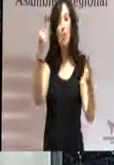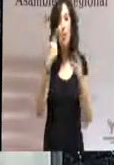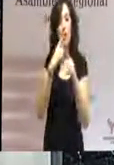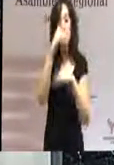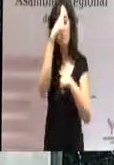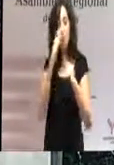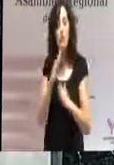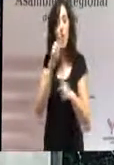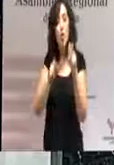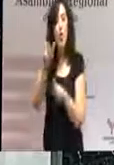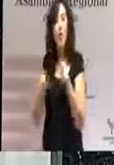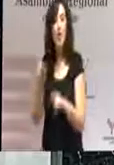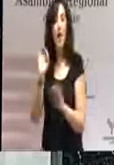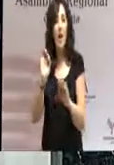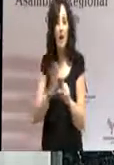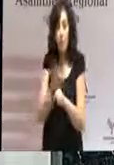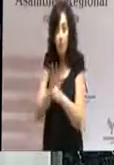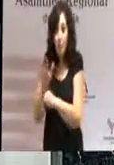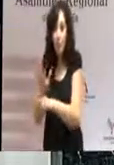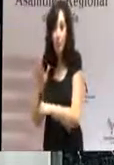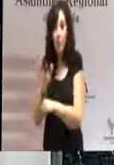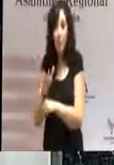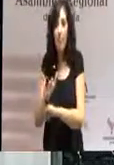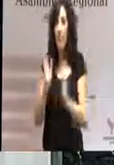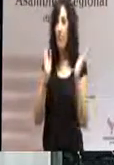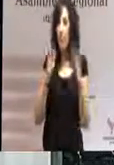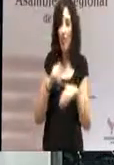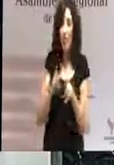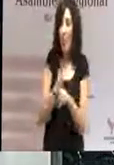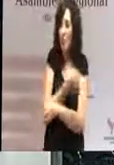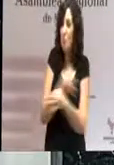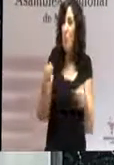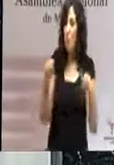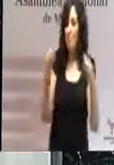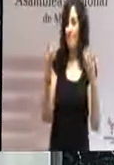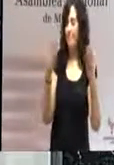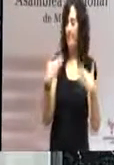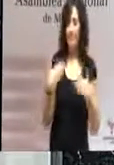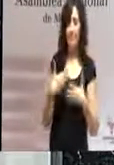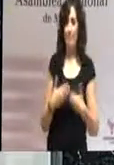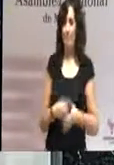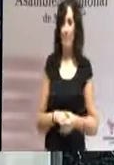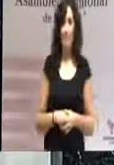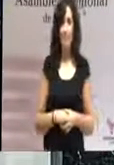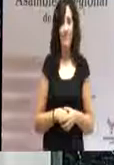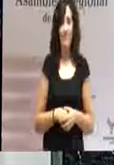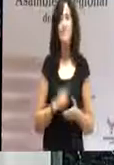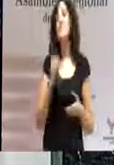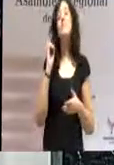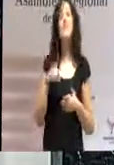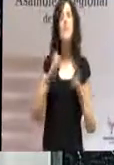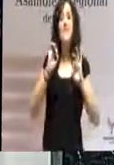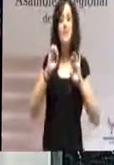a la ciudadanía no es precisamente óptimo. Y esto también es defender el